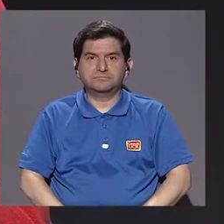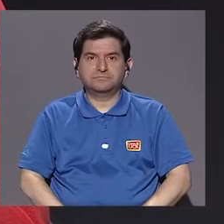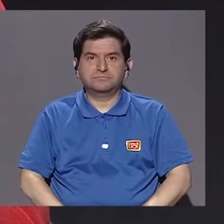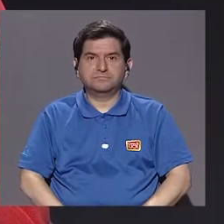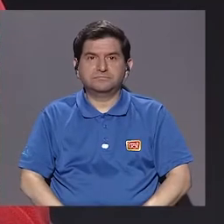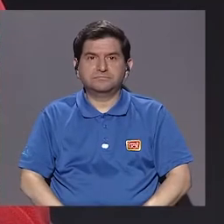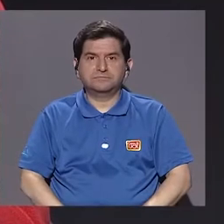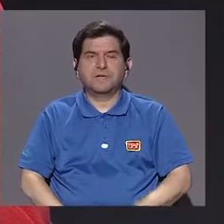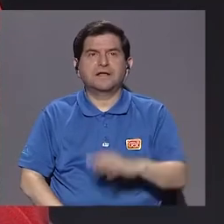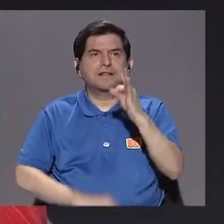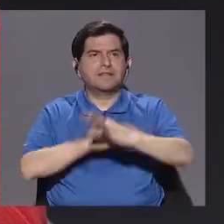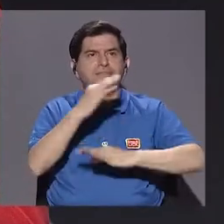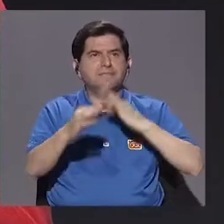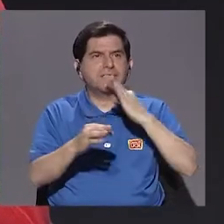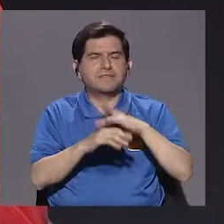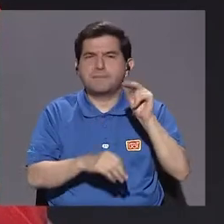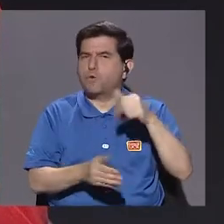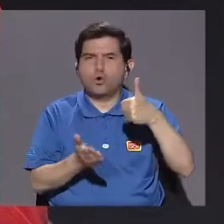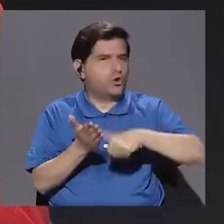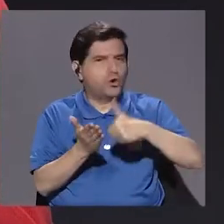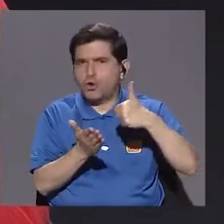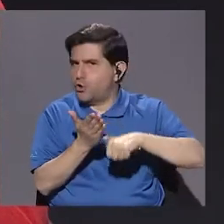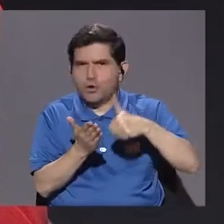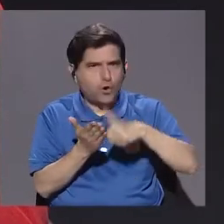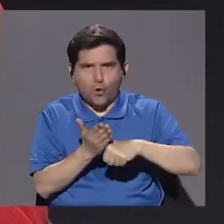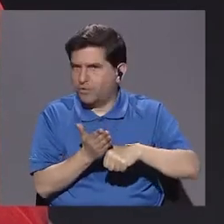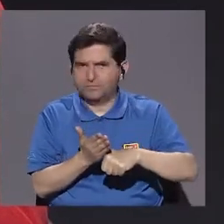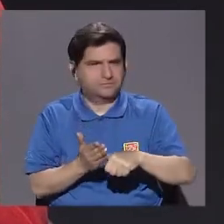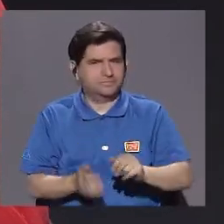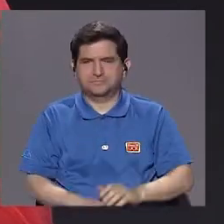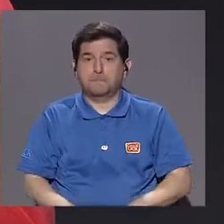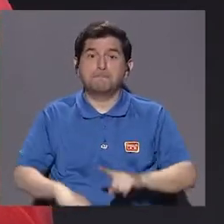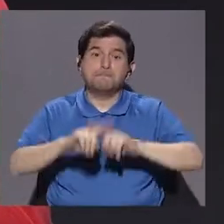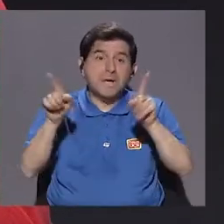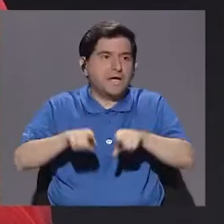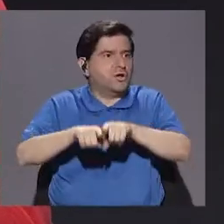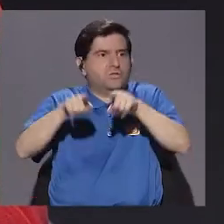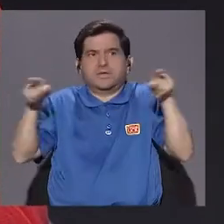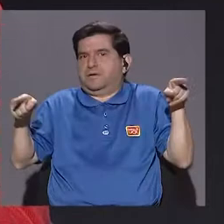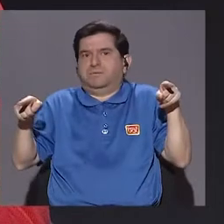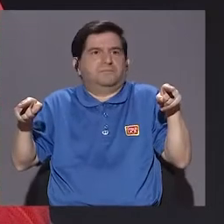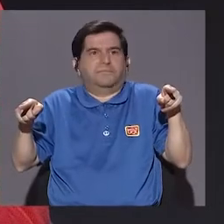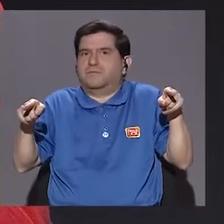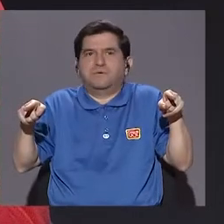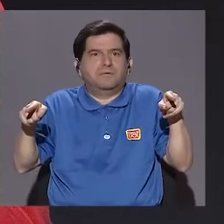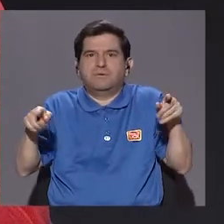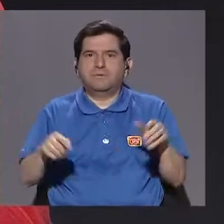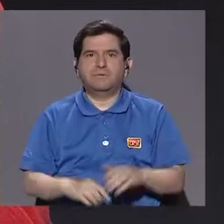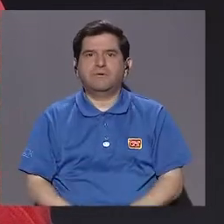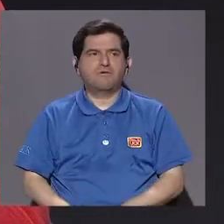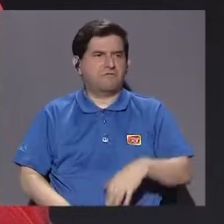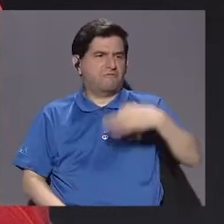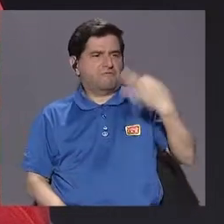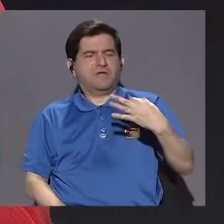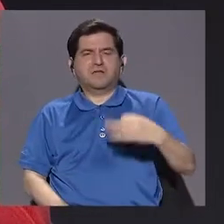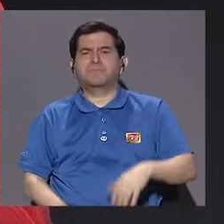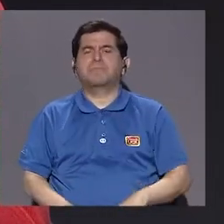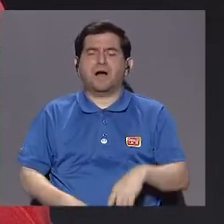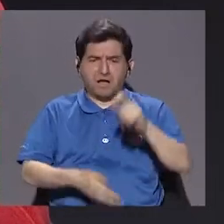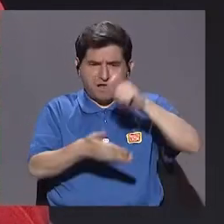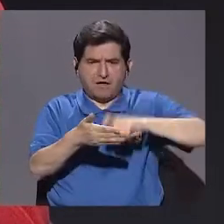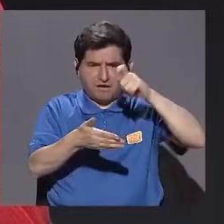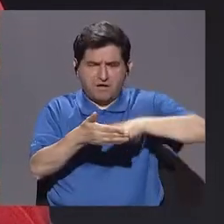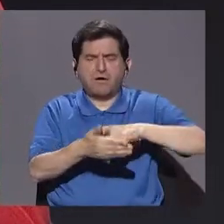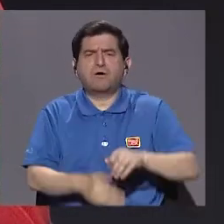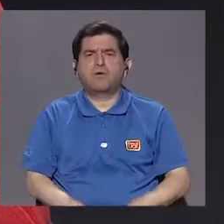de características no electorales no ganan por elecciones pero tampoco se quedaba firmó un pacto con un